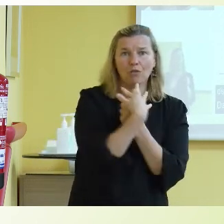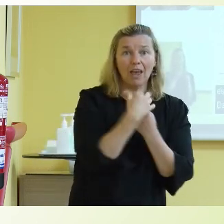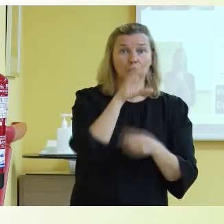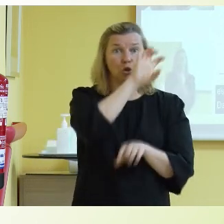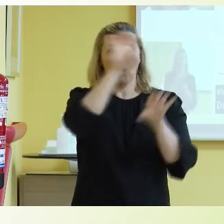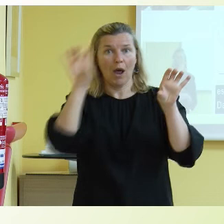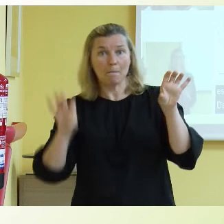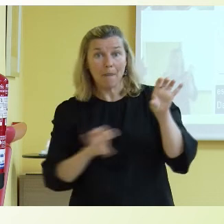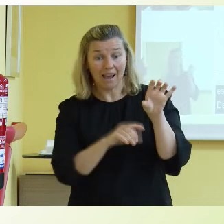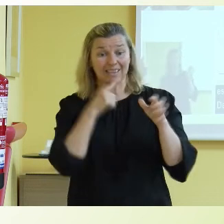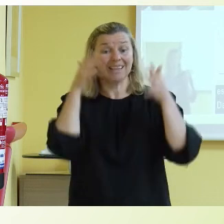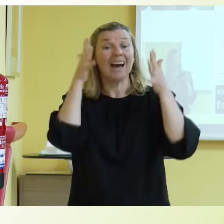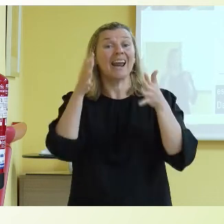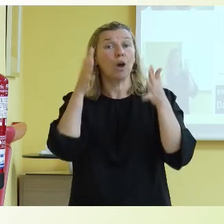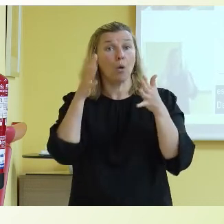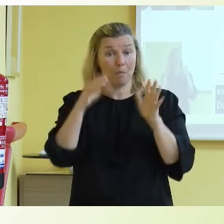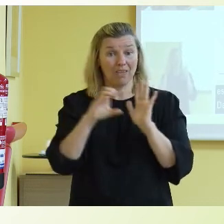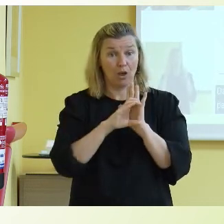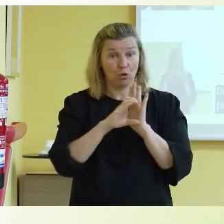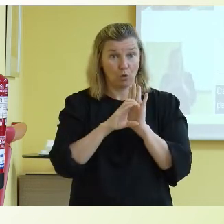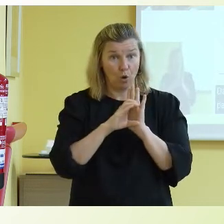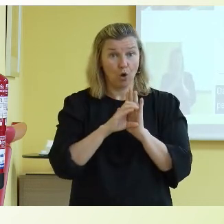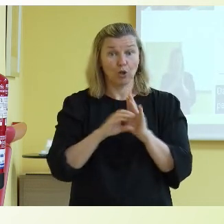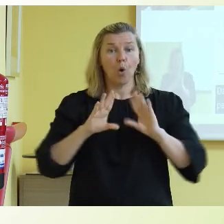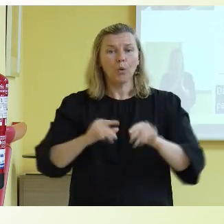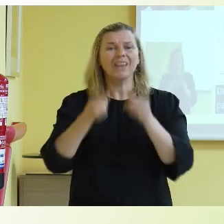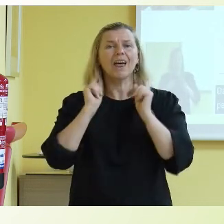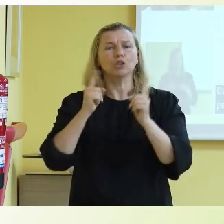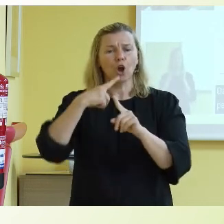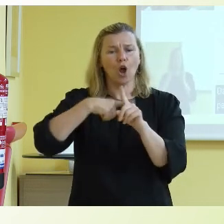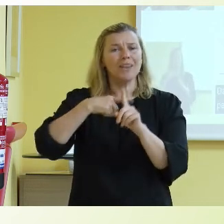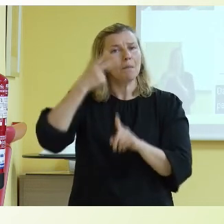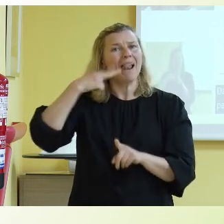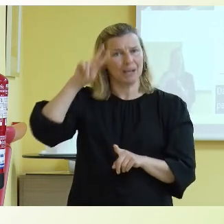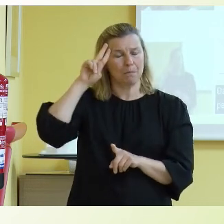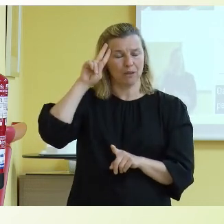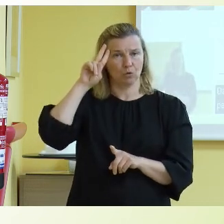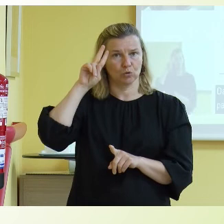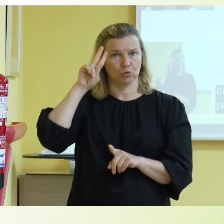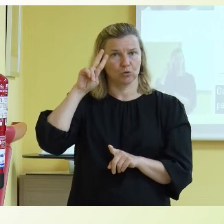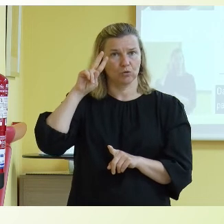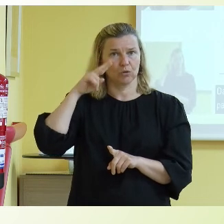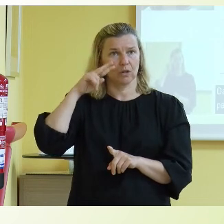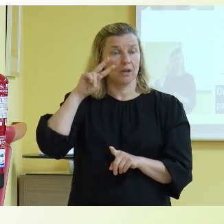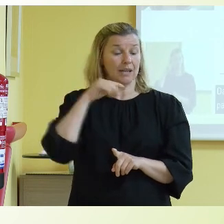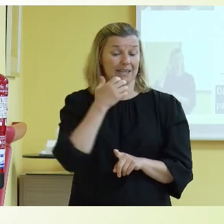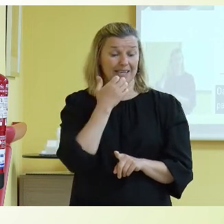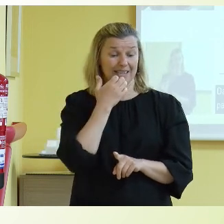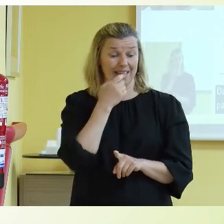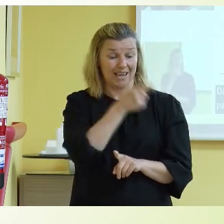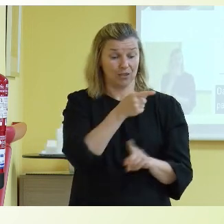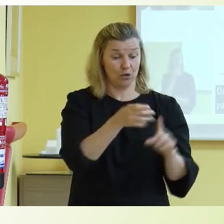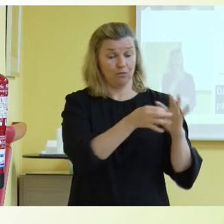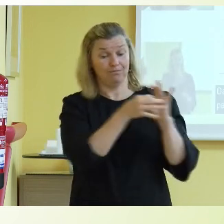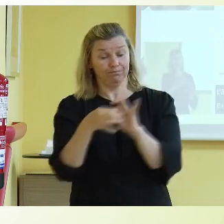recomendación es que este código solo se utilice a nivel de centros expertos y que cuando se haga vaya también acompañado en la